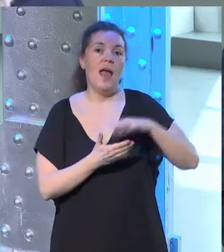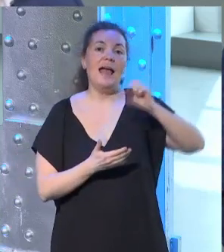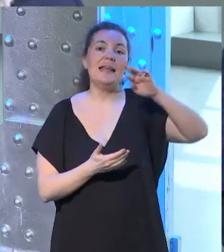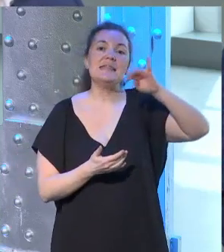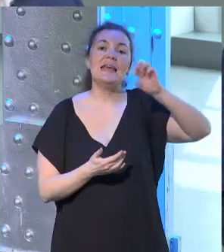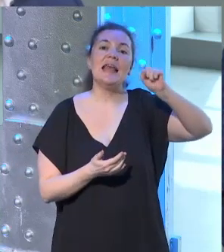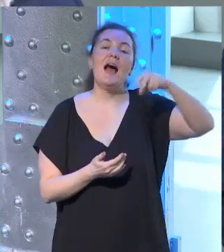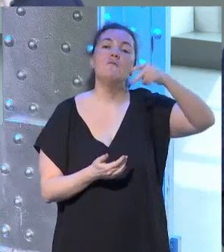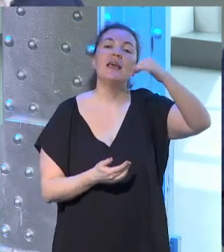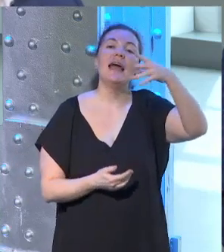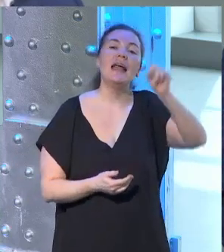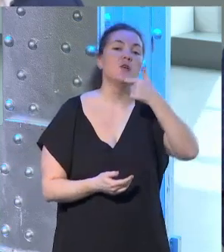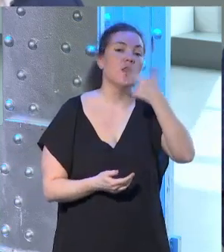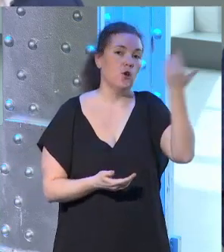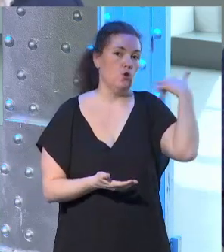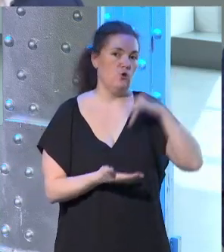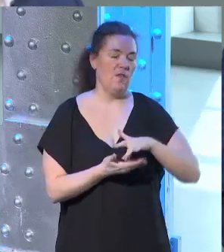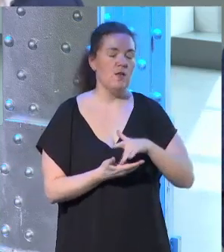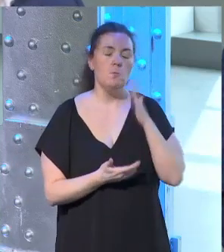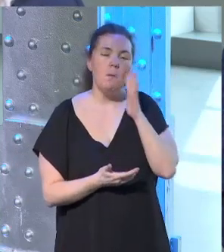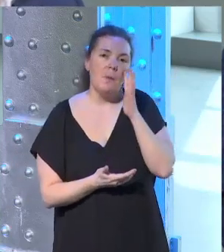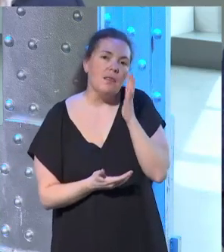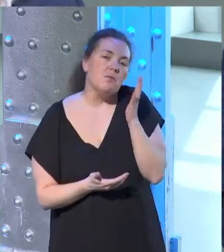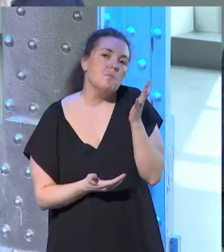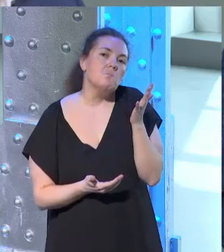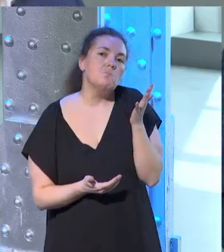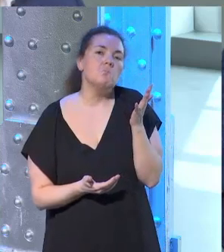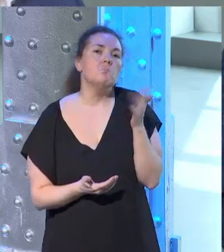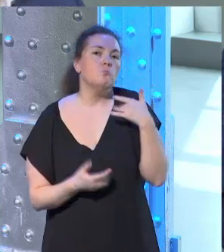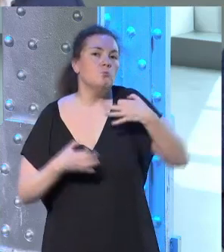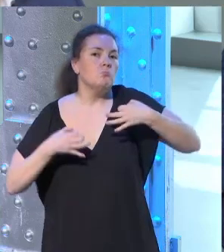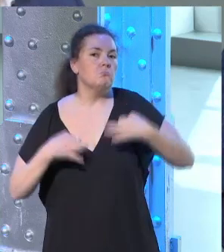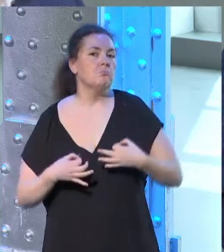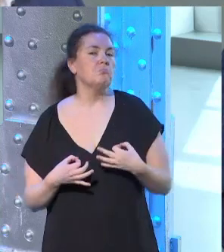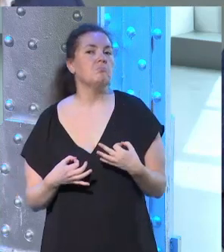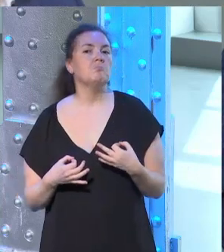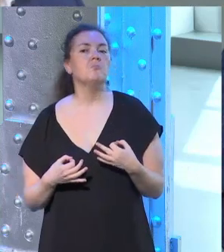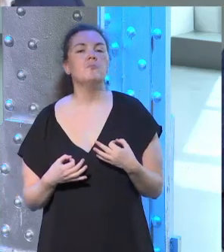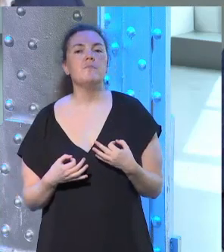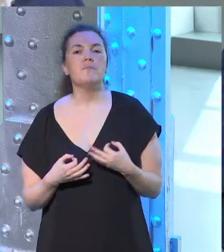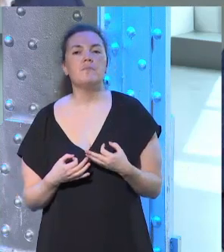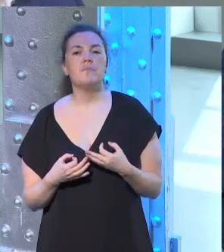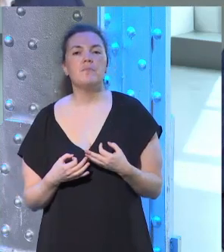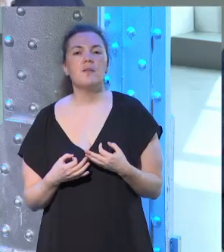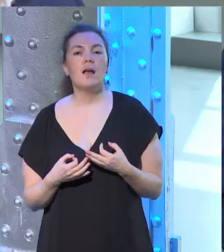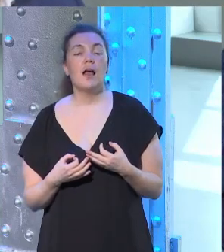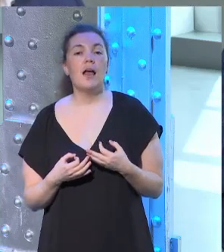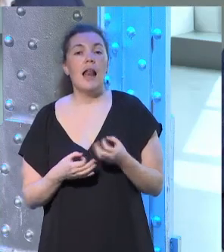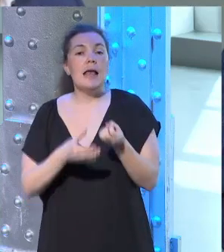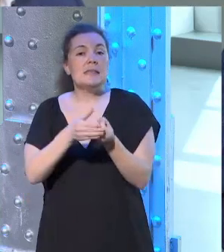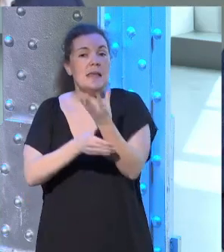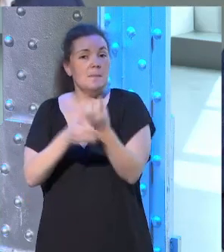Figueras, y me parece muy, muy, muy concreto, y es que las